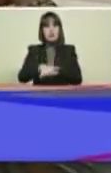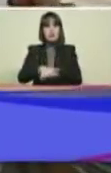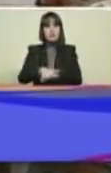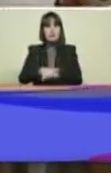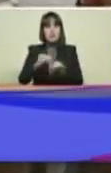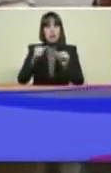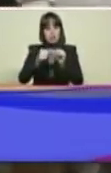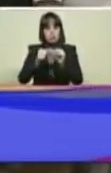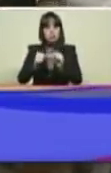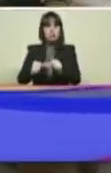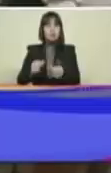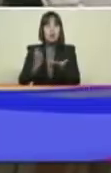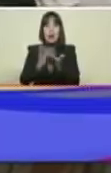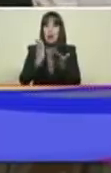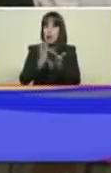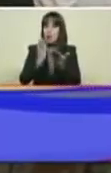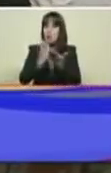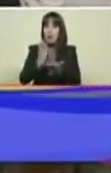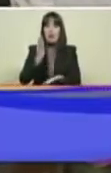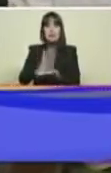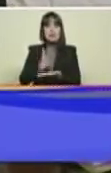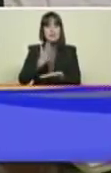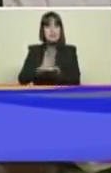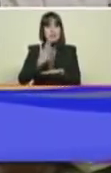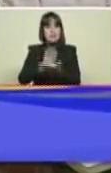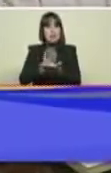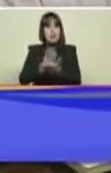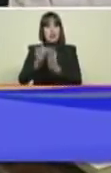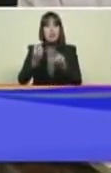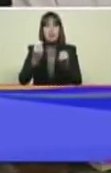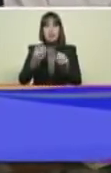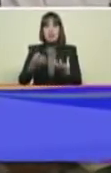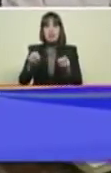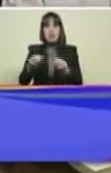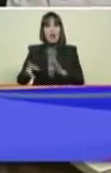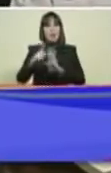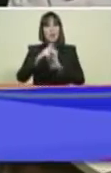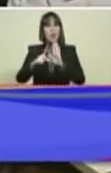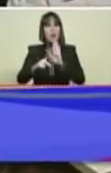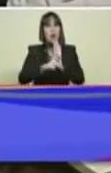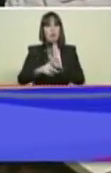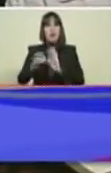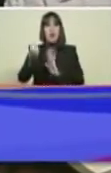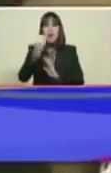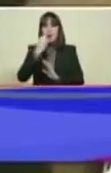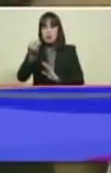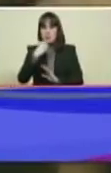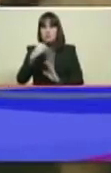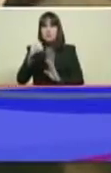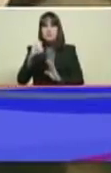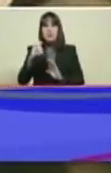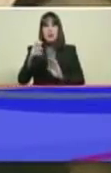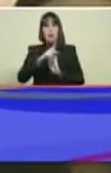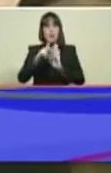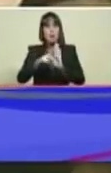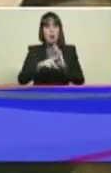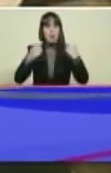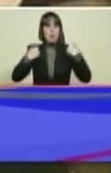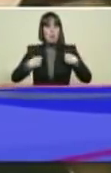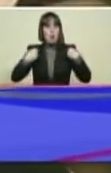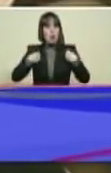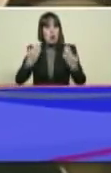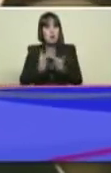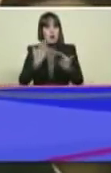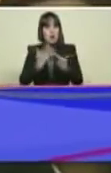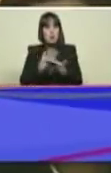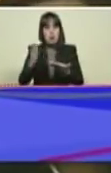permanencia en la escolaridad con los programas de alimentación y por supuesto el morral escolar que usted hizo posible